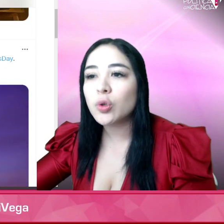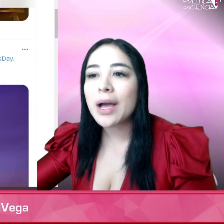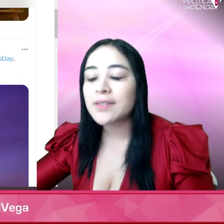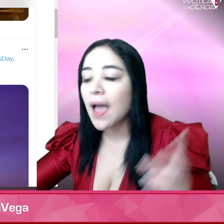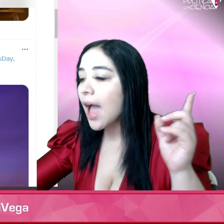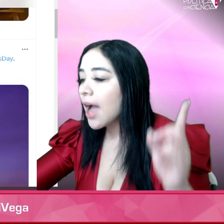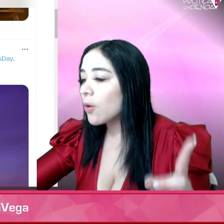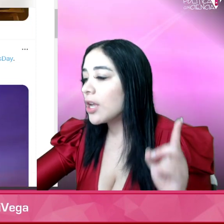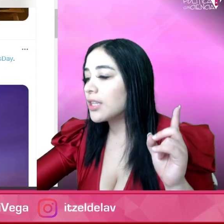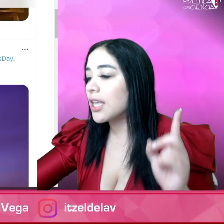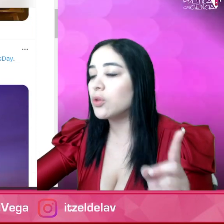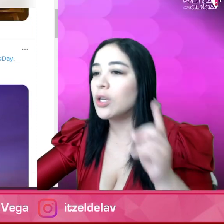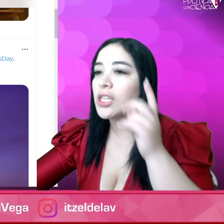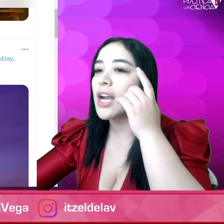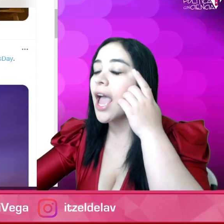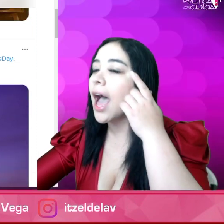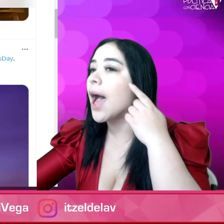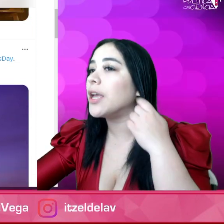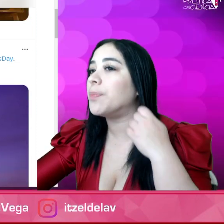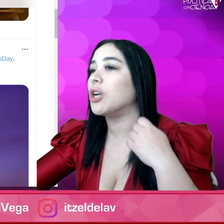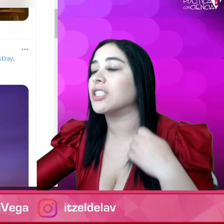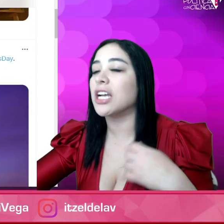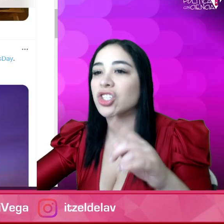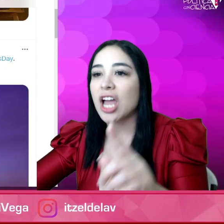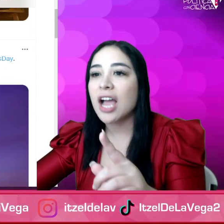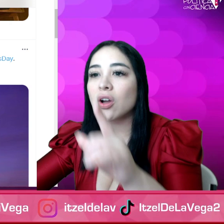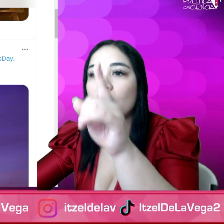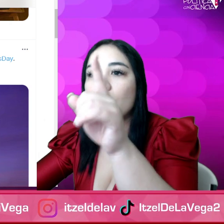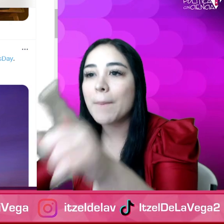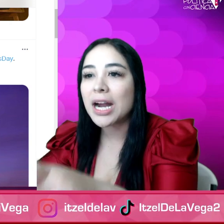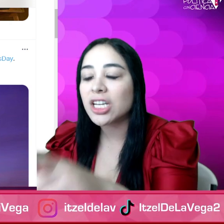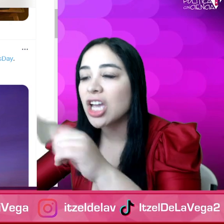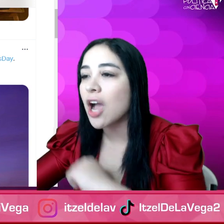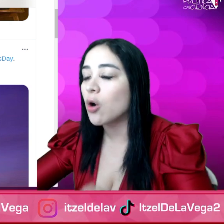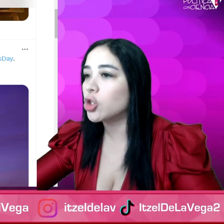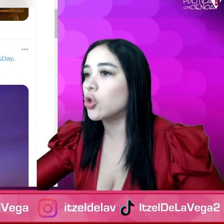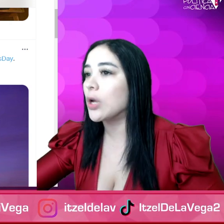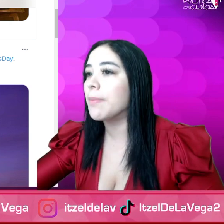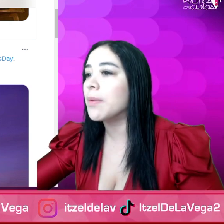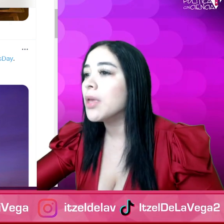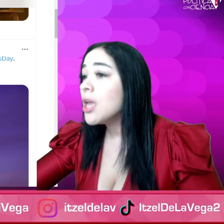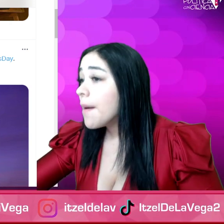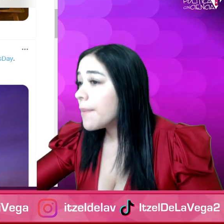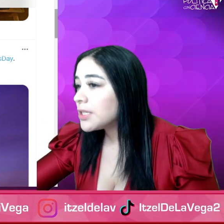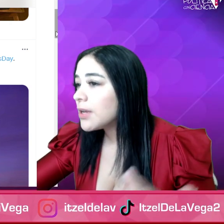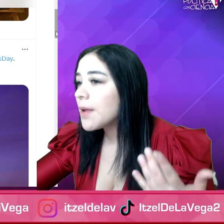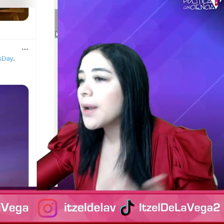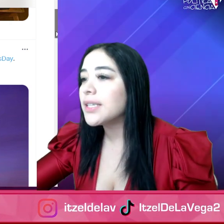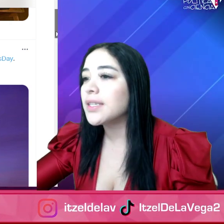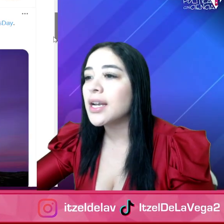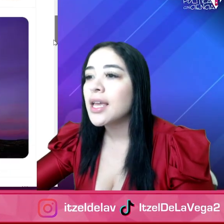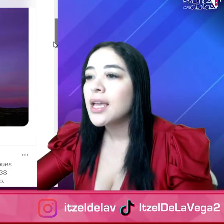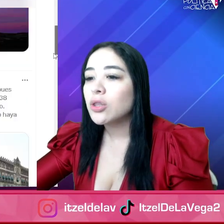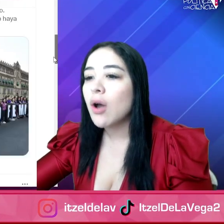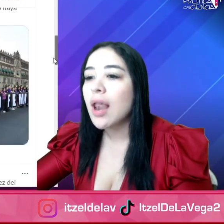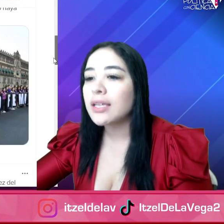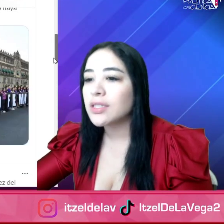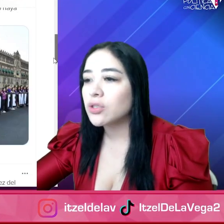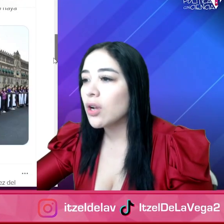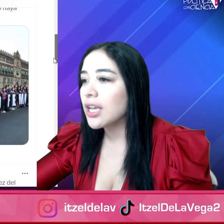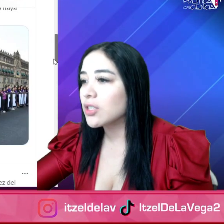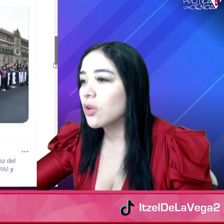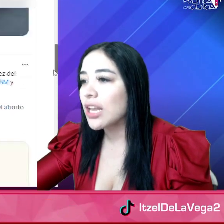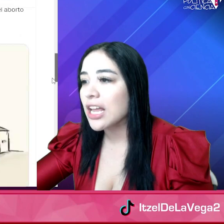si tú vas a cuenta de Twitter y pones hashtag marcha8m, pues te van a aparecer todas